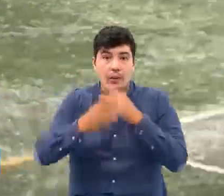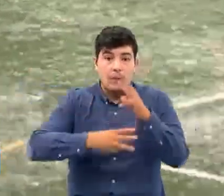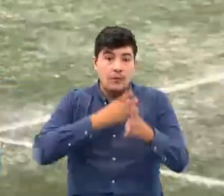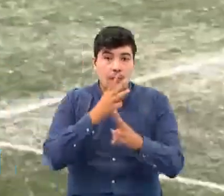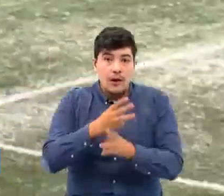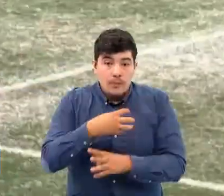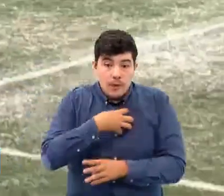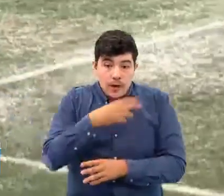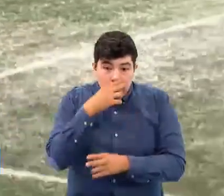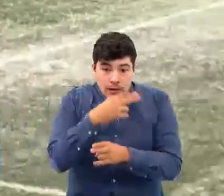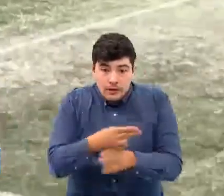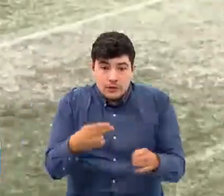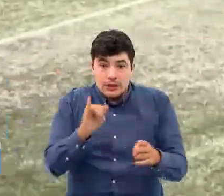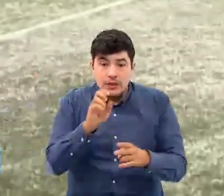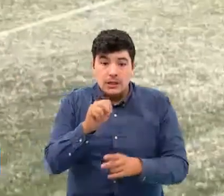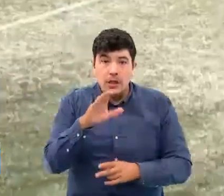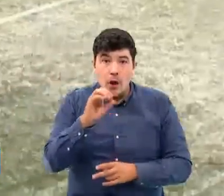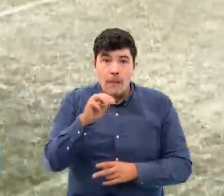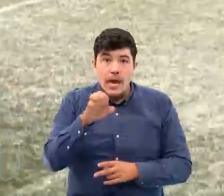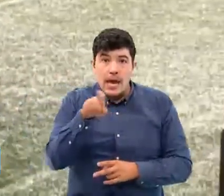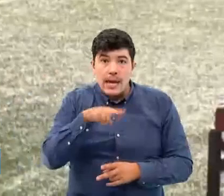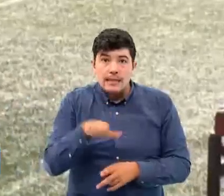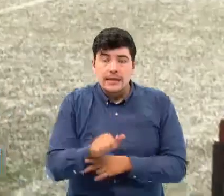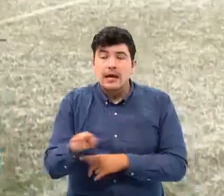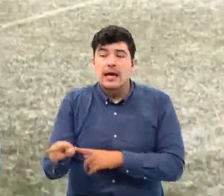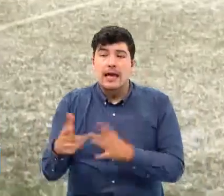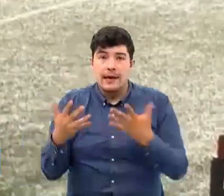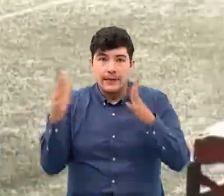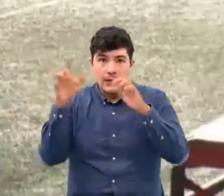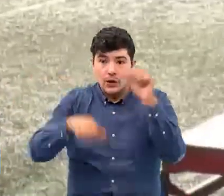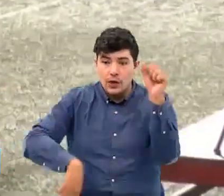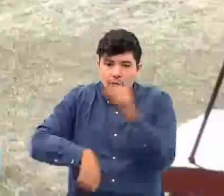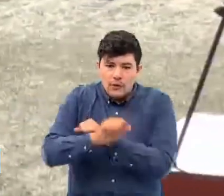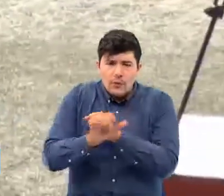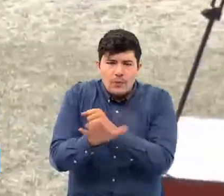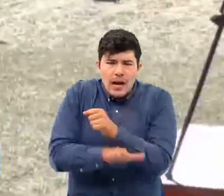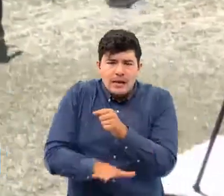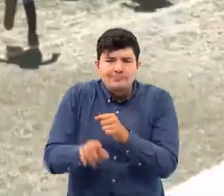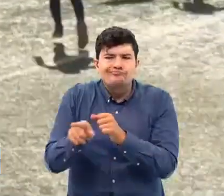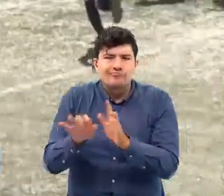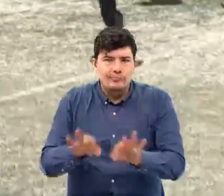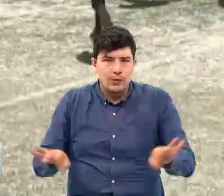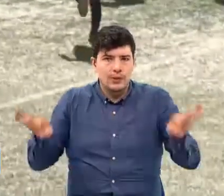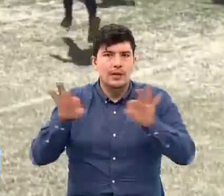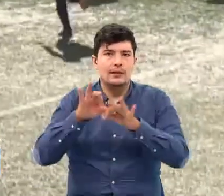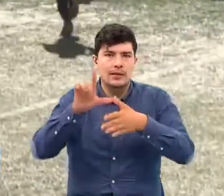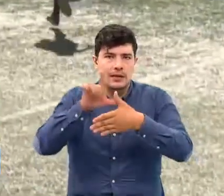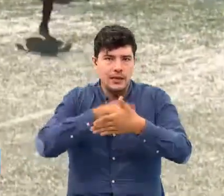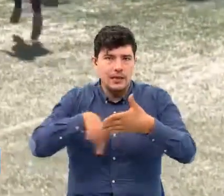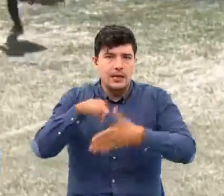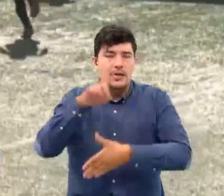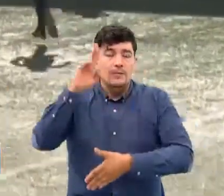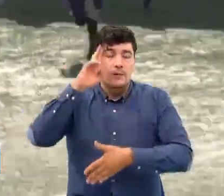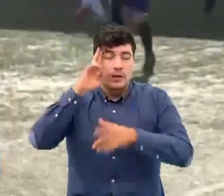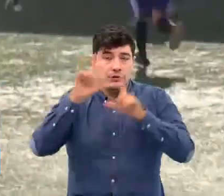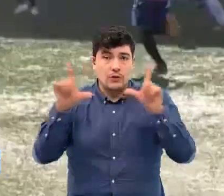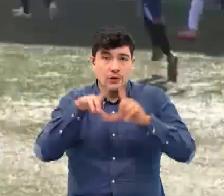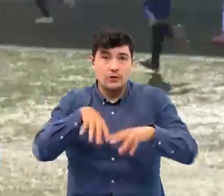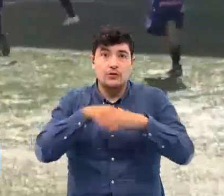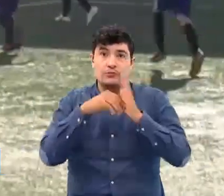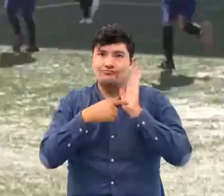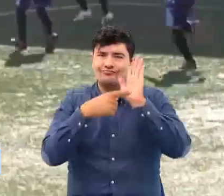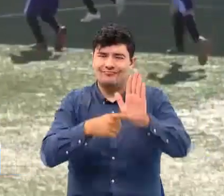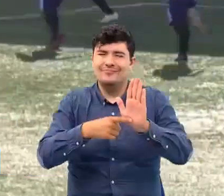perfila para hacer eso el evento de fútbol base más importante en latinoamérica y la tendremos por supuesto a través de la pantalla del canal tro